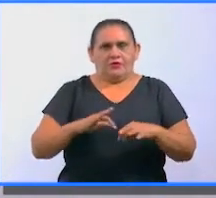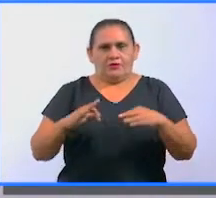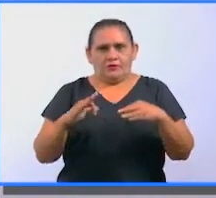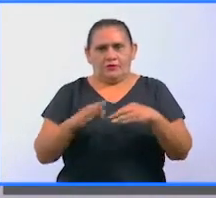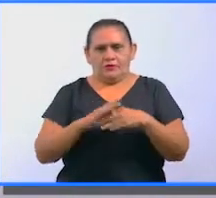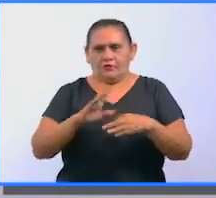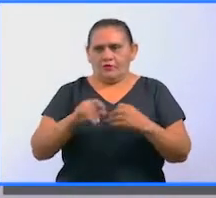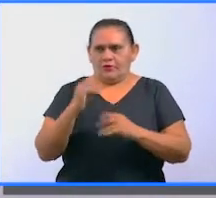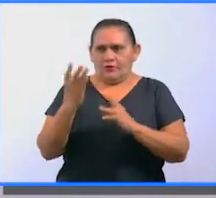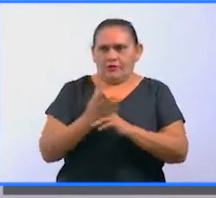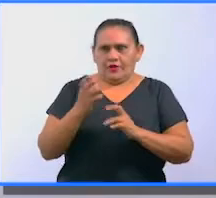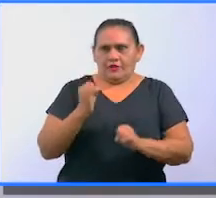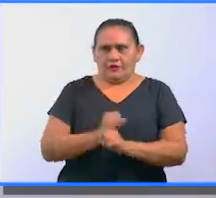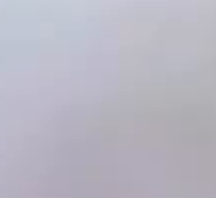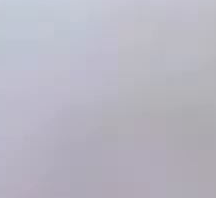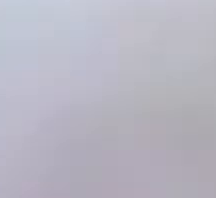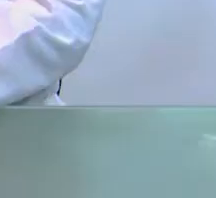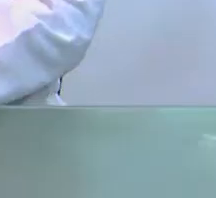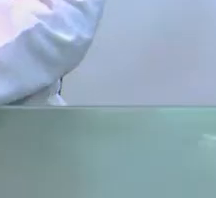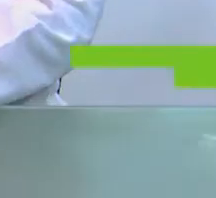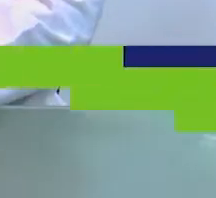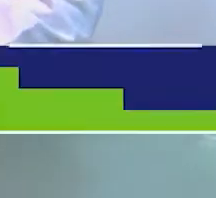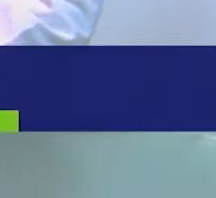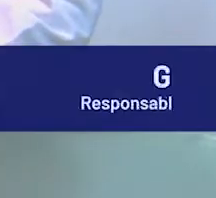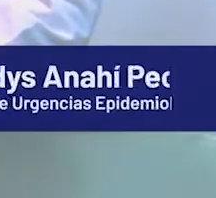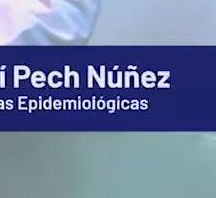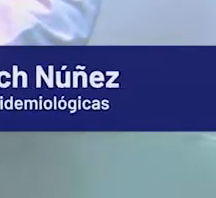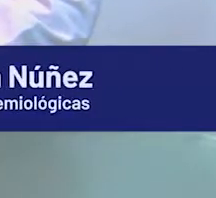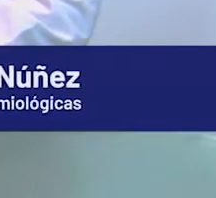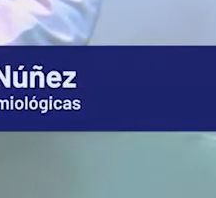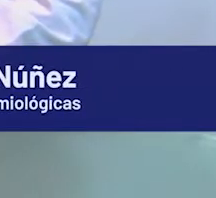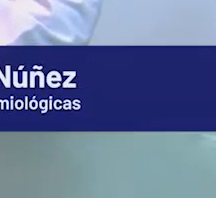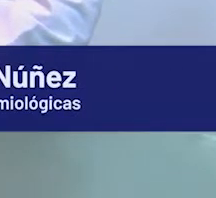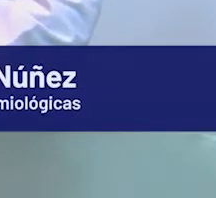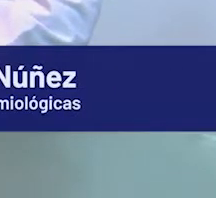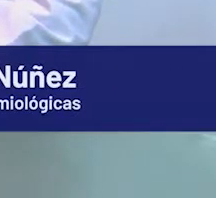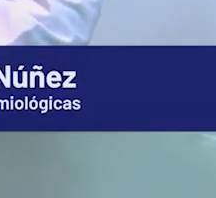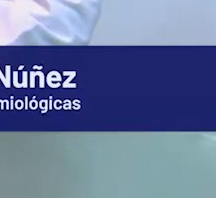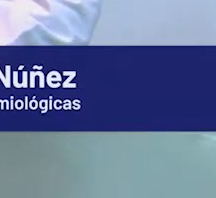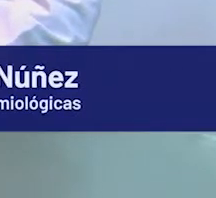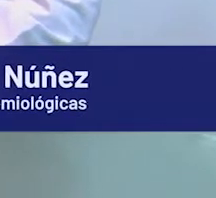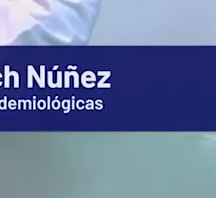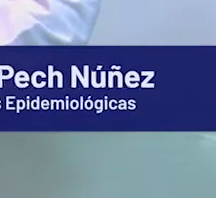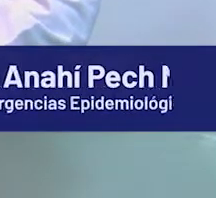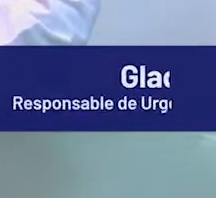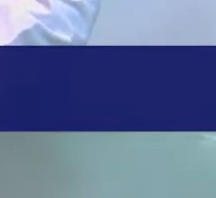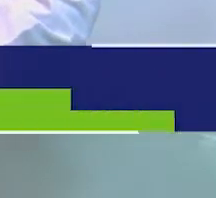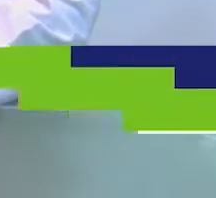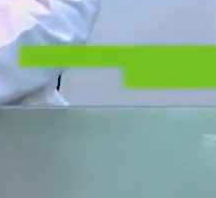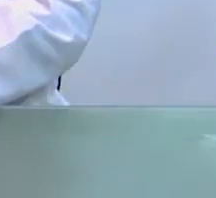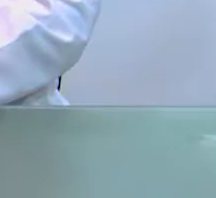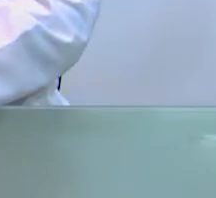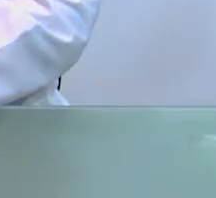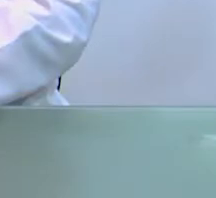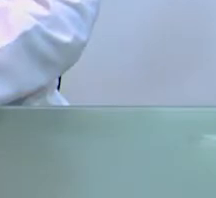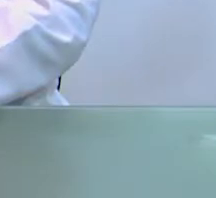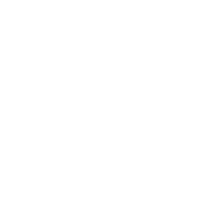Eso es todo el parte médico, doctora. Gracias. Estaremos actualizando esta información todos los días por este mismo medio. Muchas gracias.